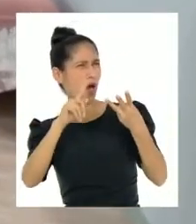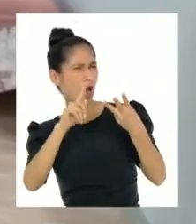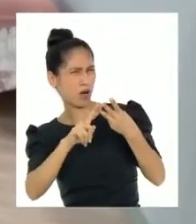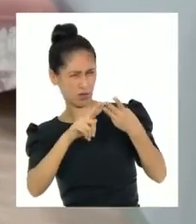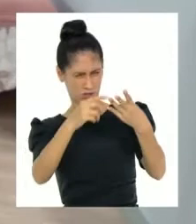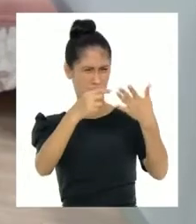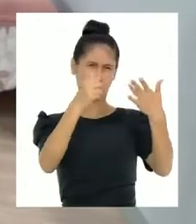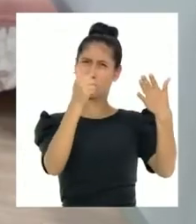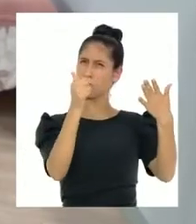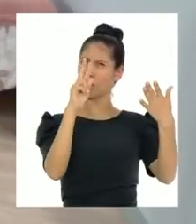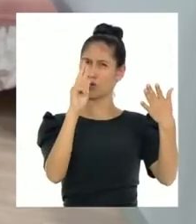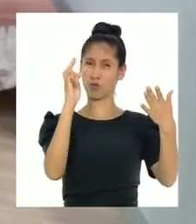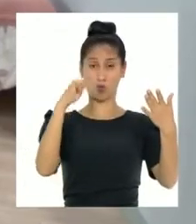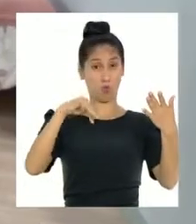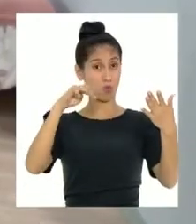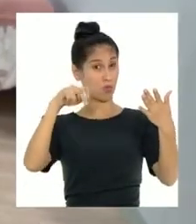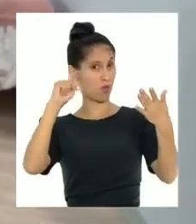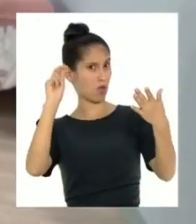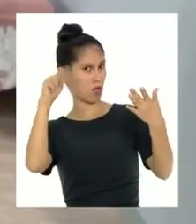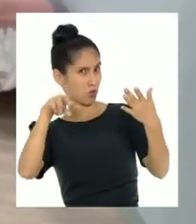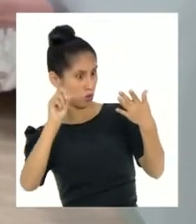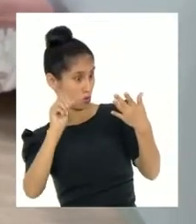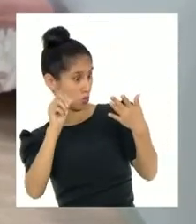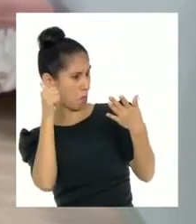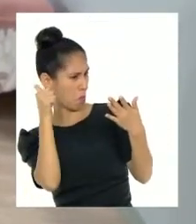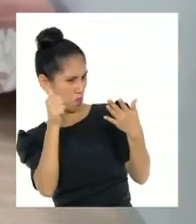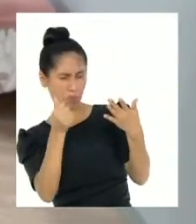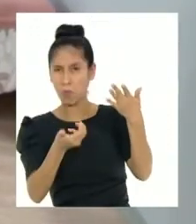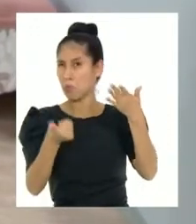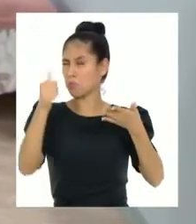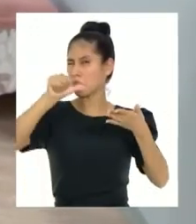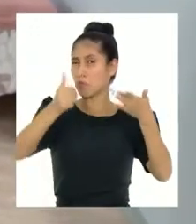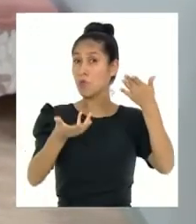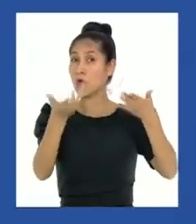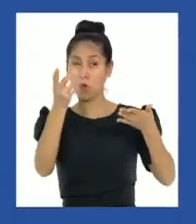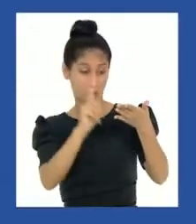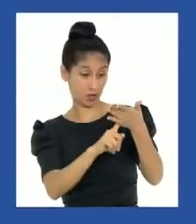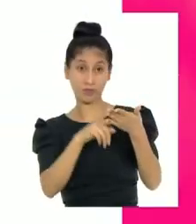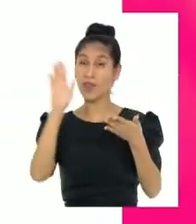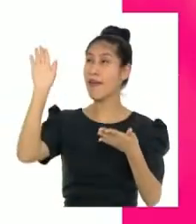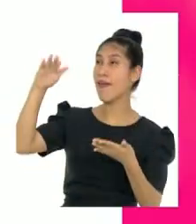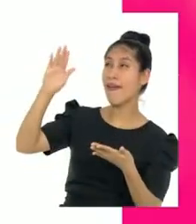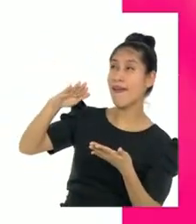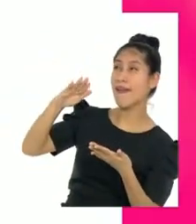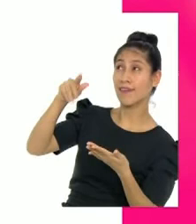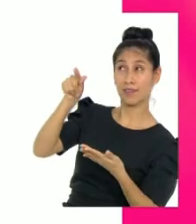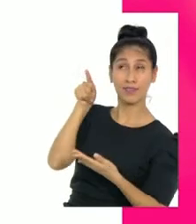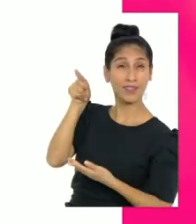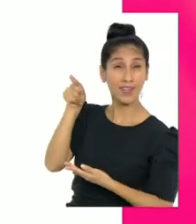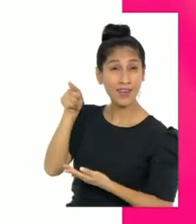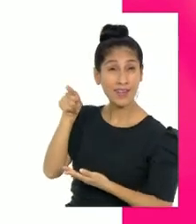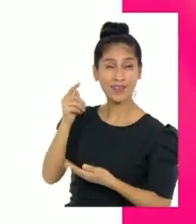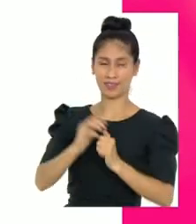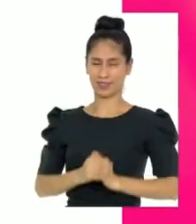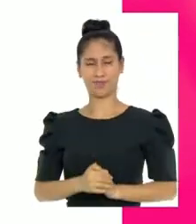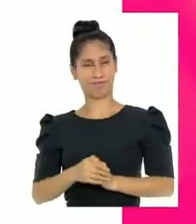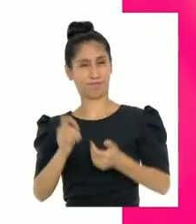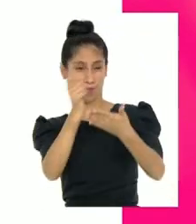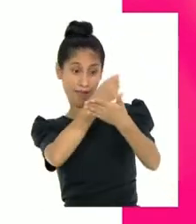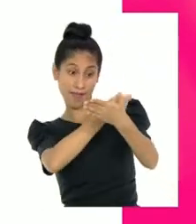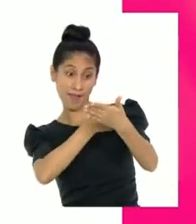sea de calidad? Googleana, ¿estás por ahí? Escribir o dar un